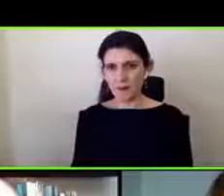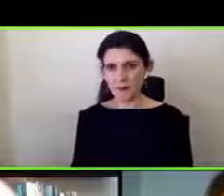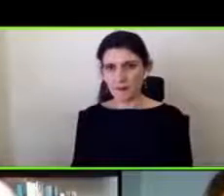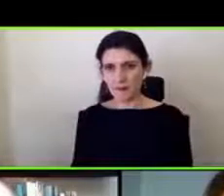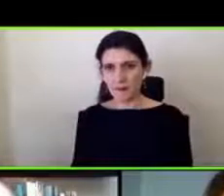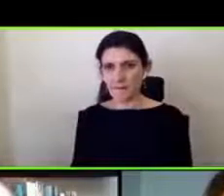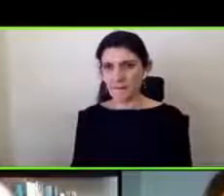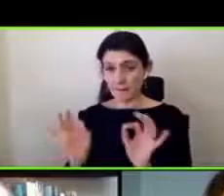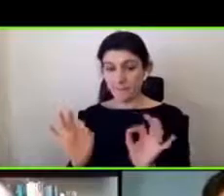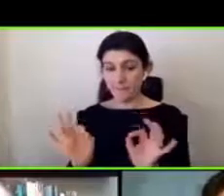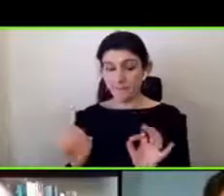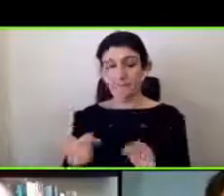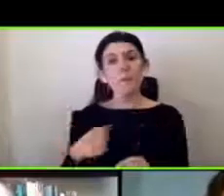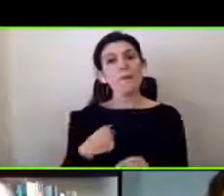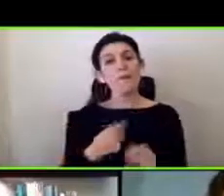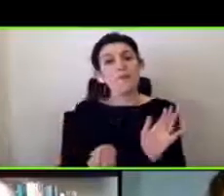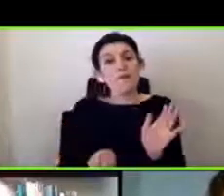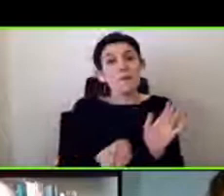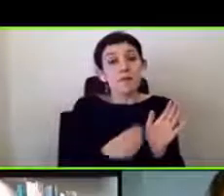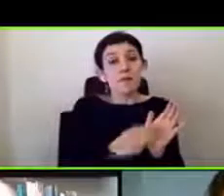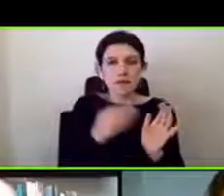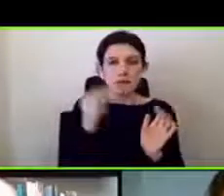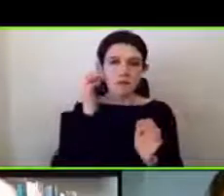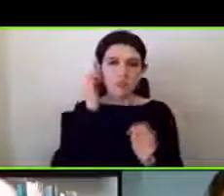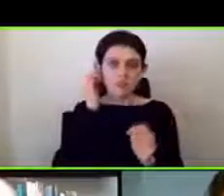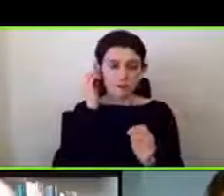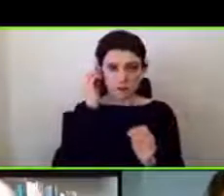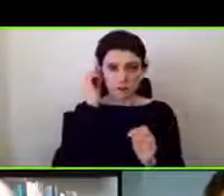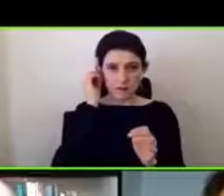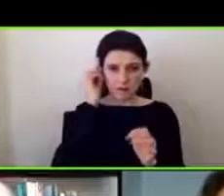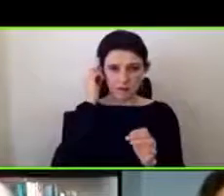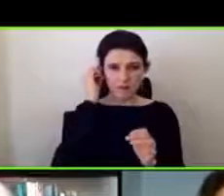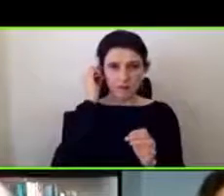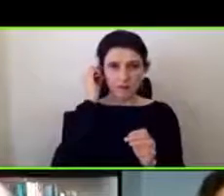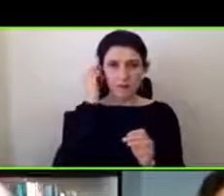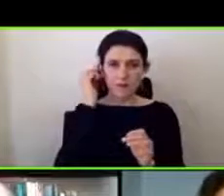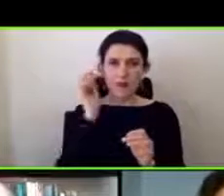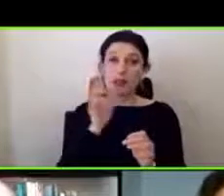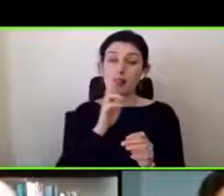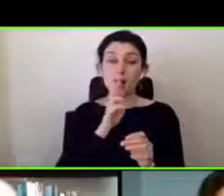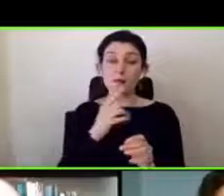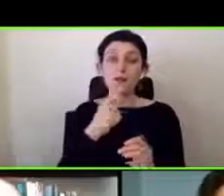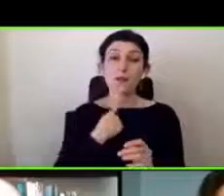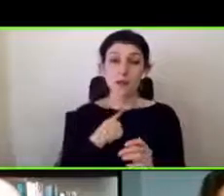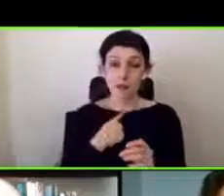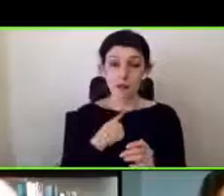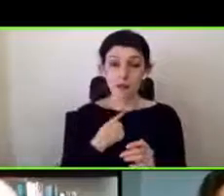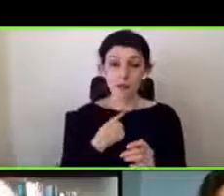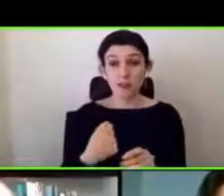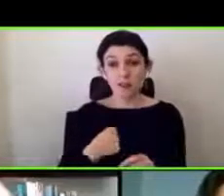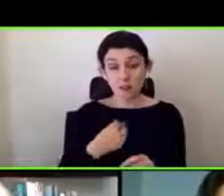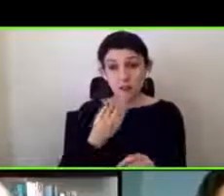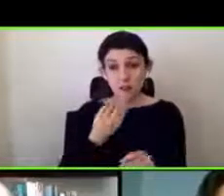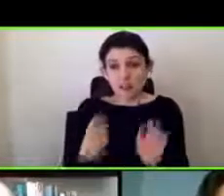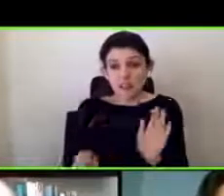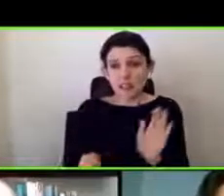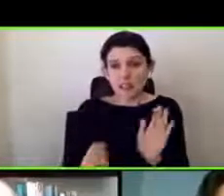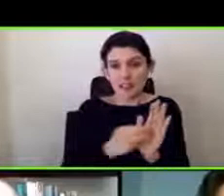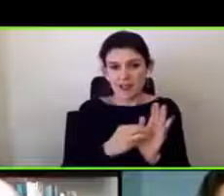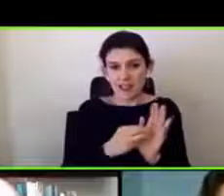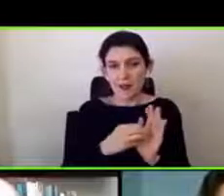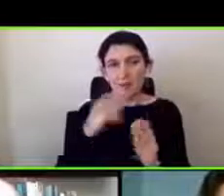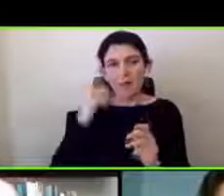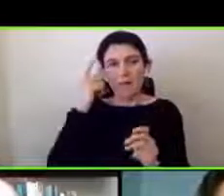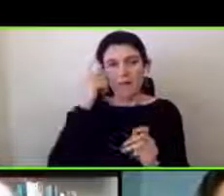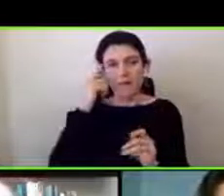Yo quería agregar, me parece muy interesante la respuesta, pero hay que pensar que estamos todos en un lugar,